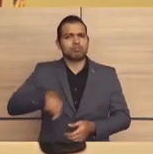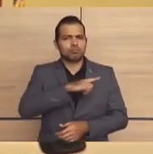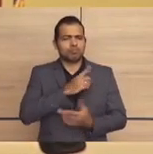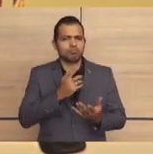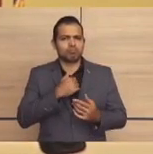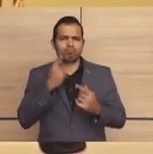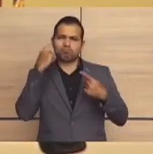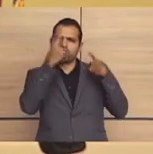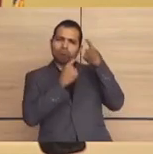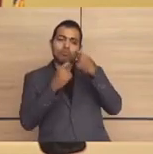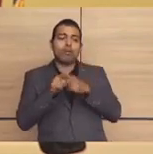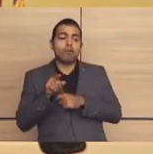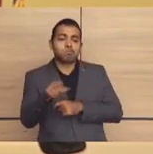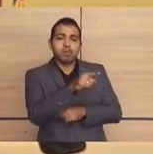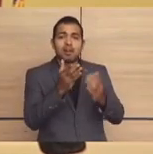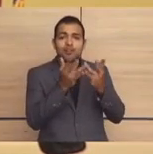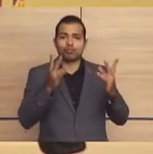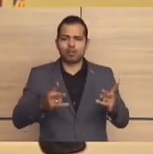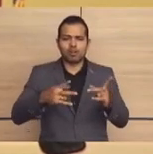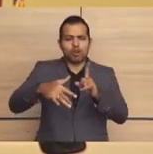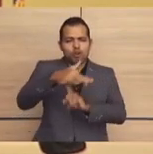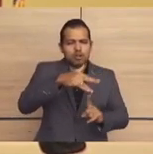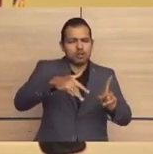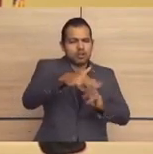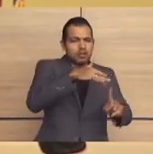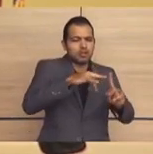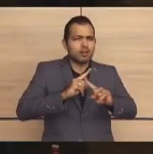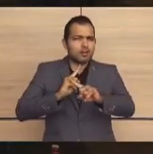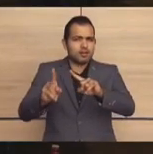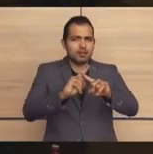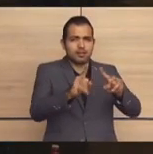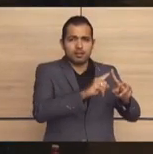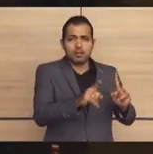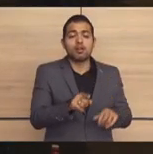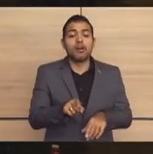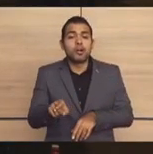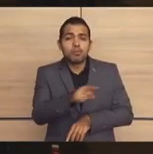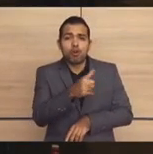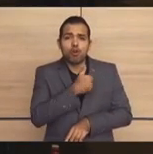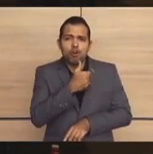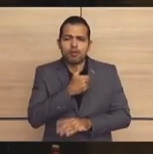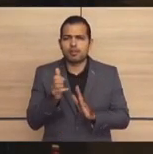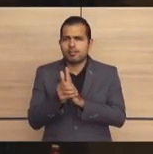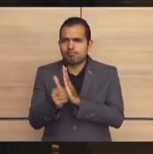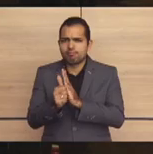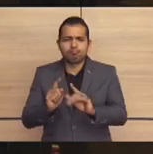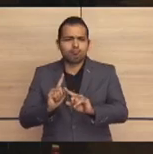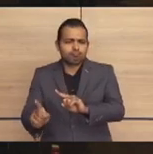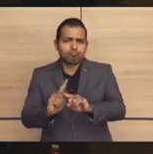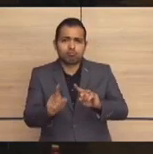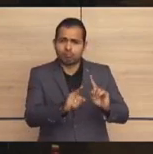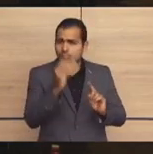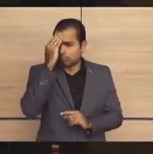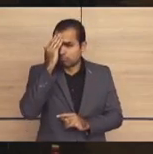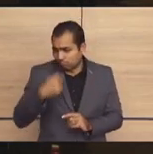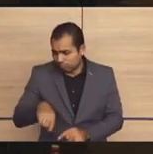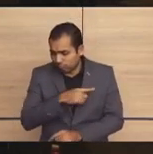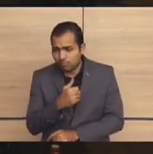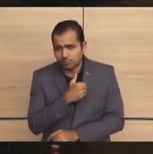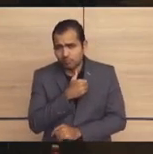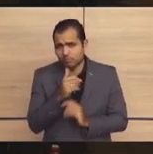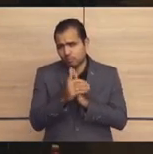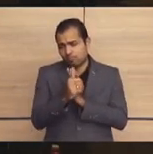están, cuáles son los talentos que hay, porque los jóvenes todos realmente tenemos talentos, y